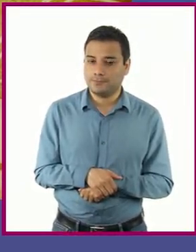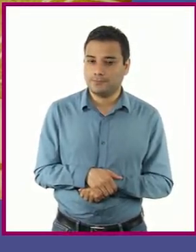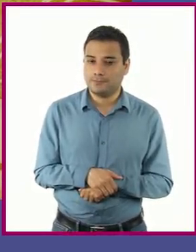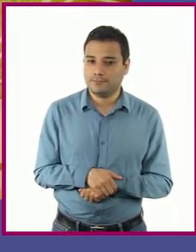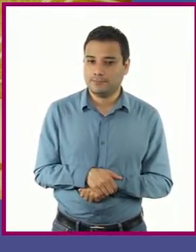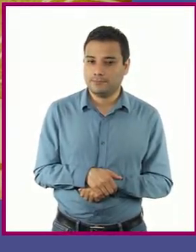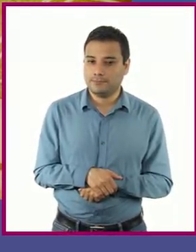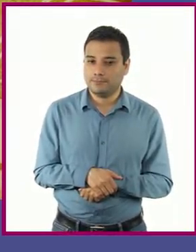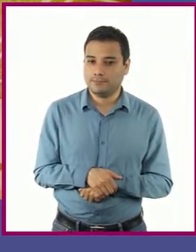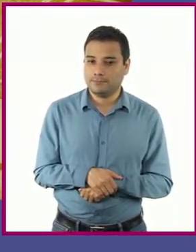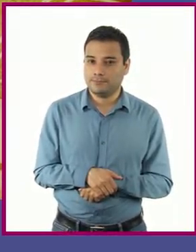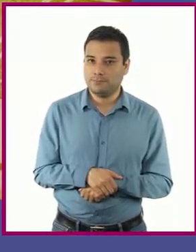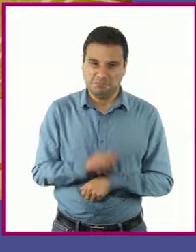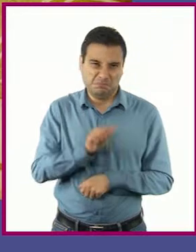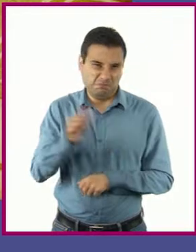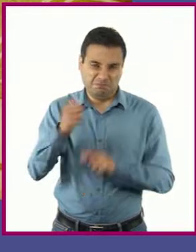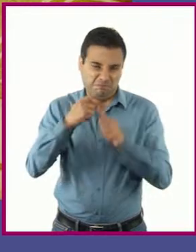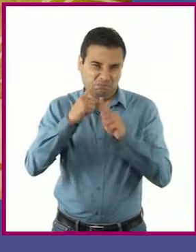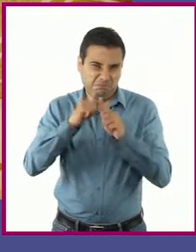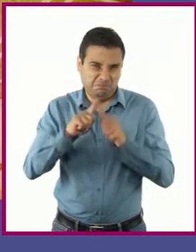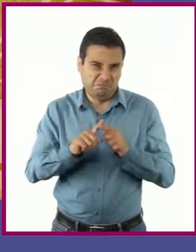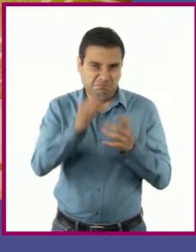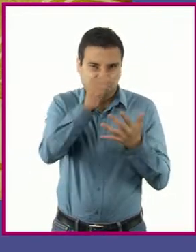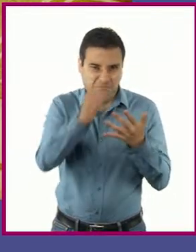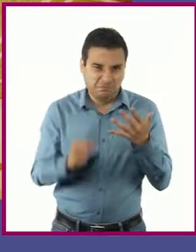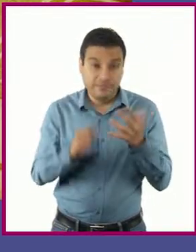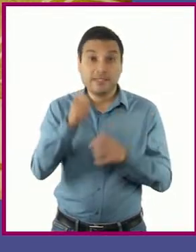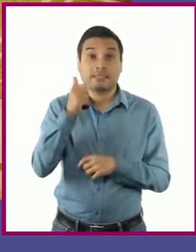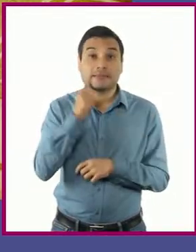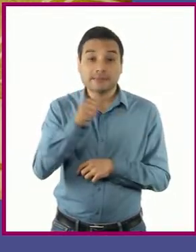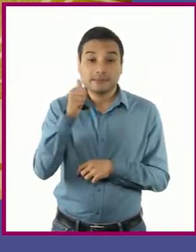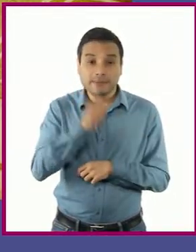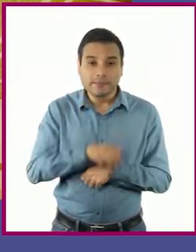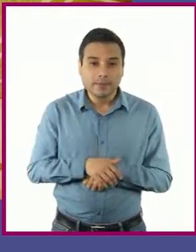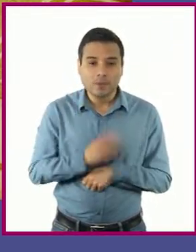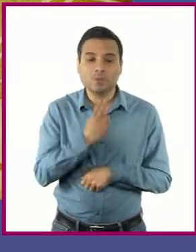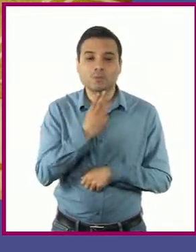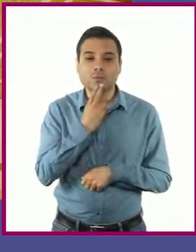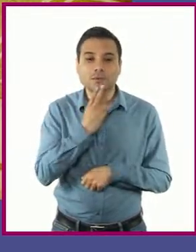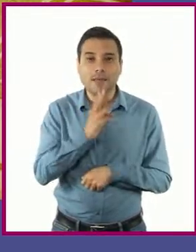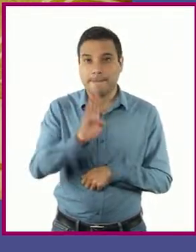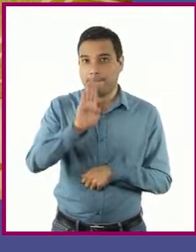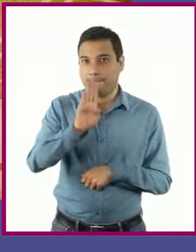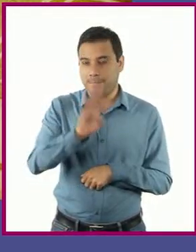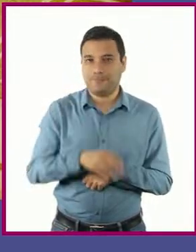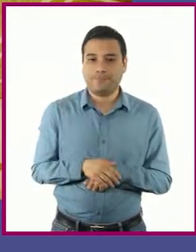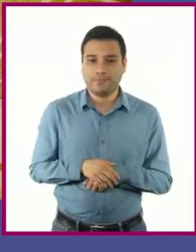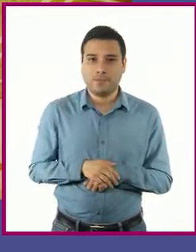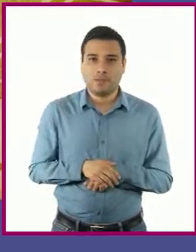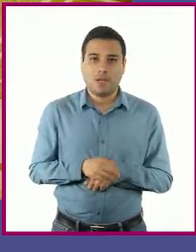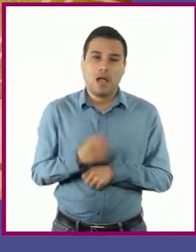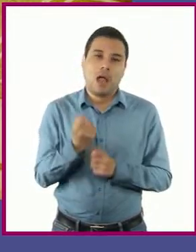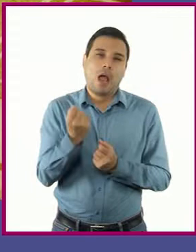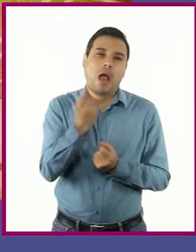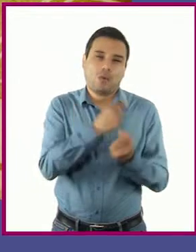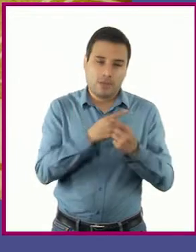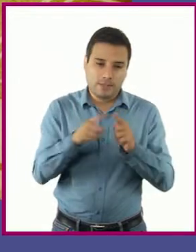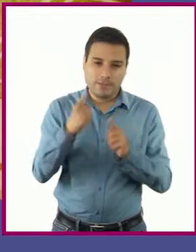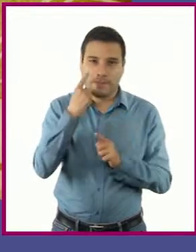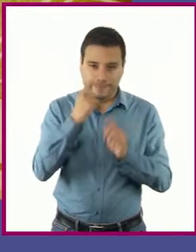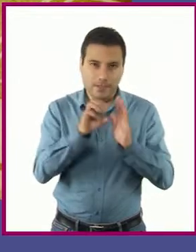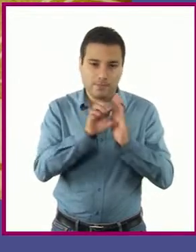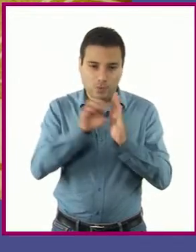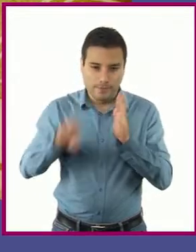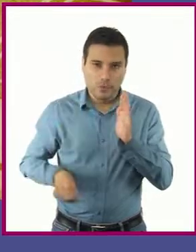culpabilidad, entre otras, siempre se escriben con B alta. Excepciones a esta regla son las